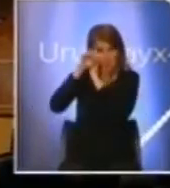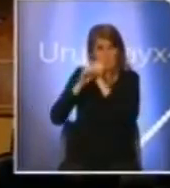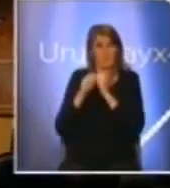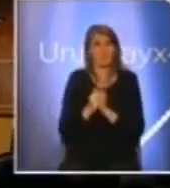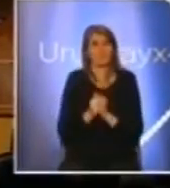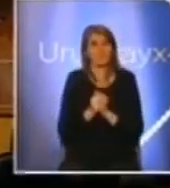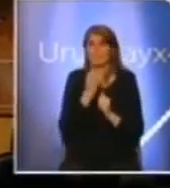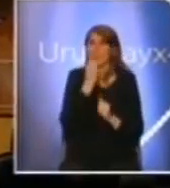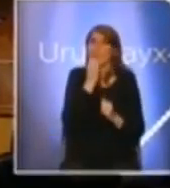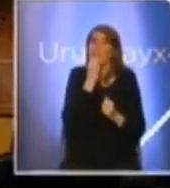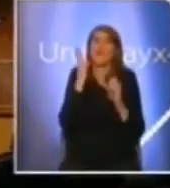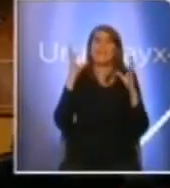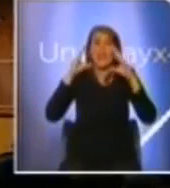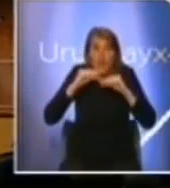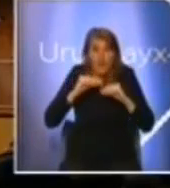Buenas noches.